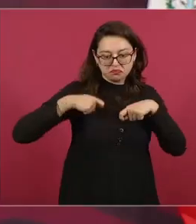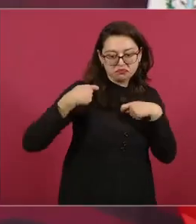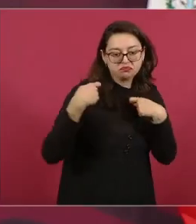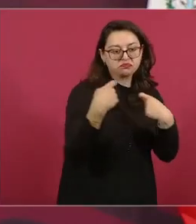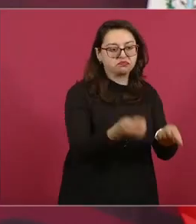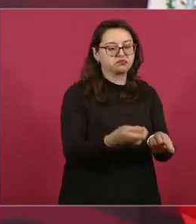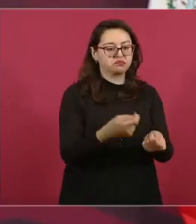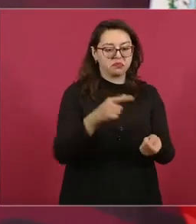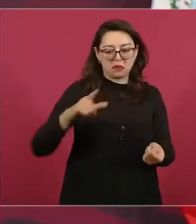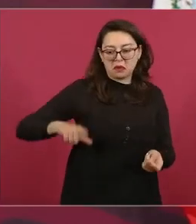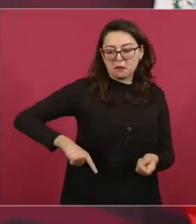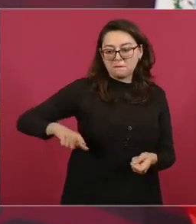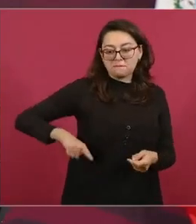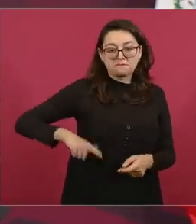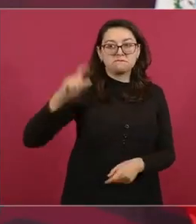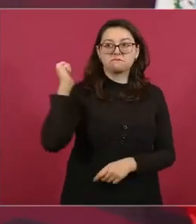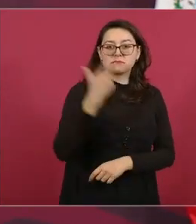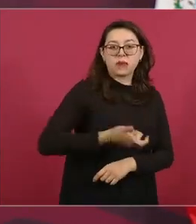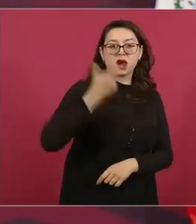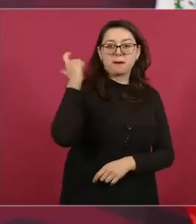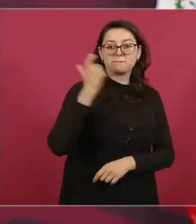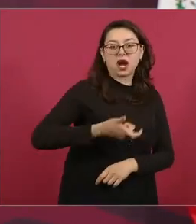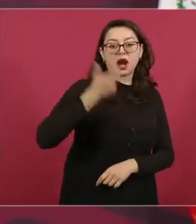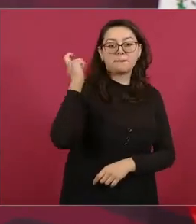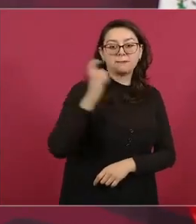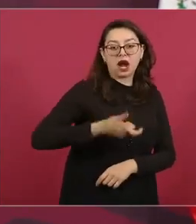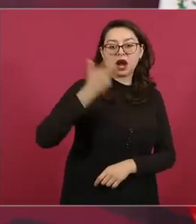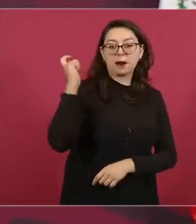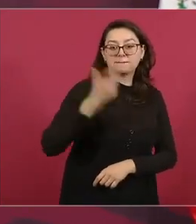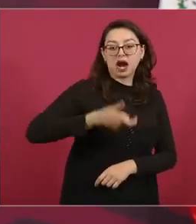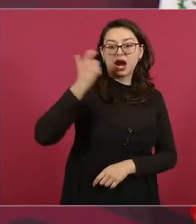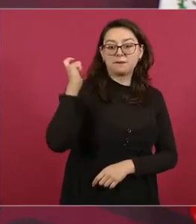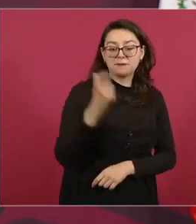donde se pagan 5,000 pesos